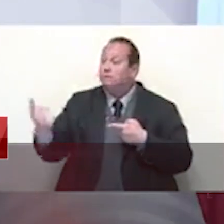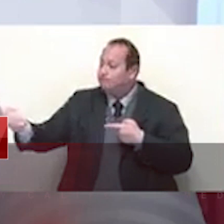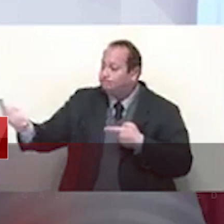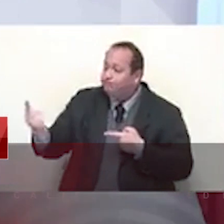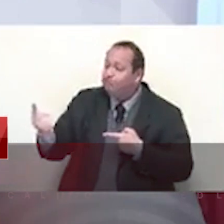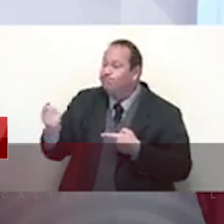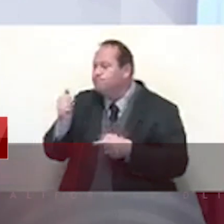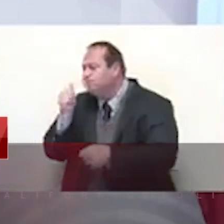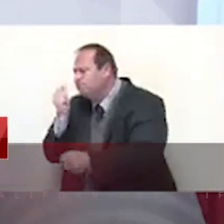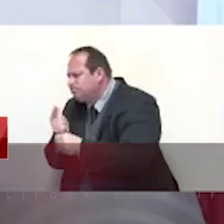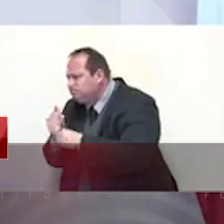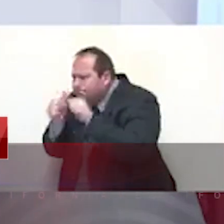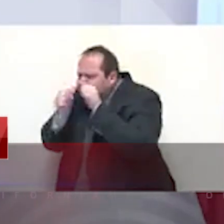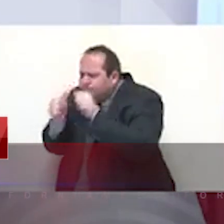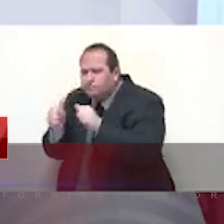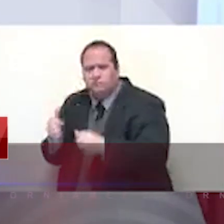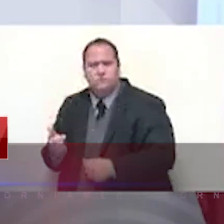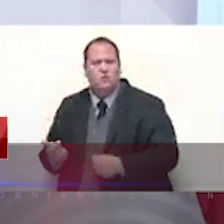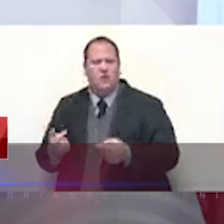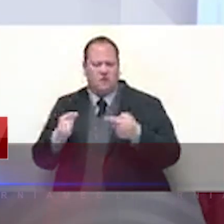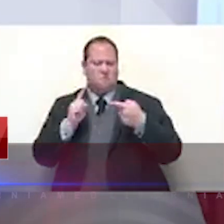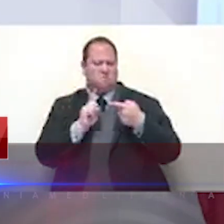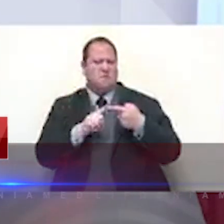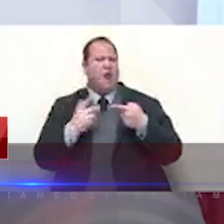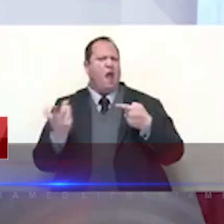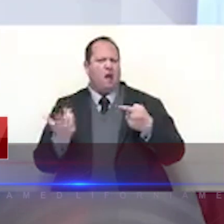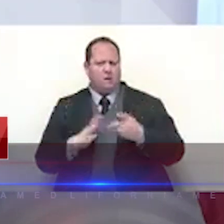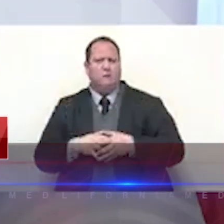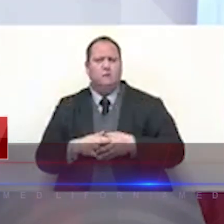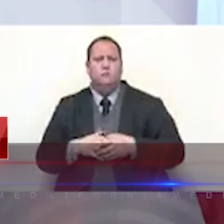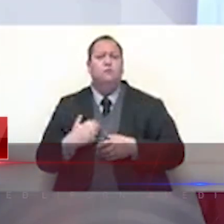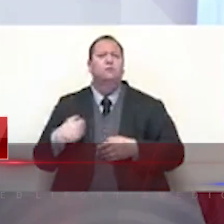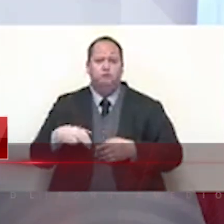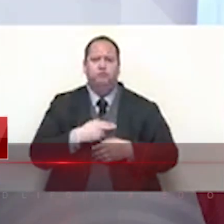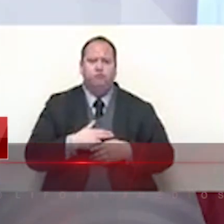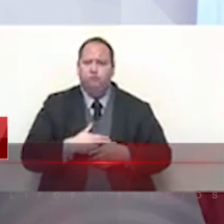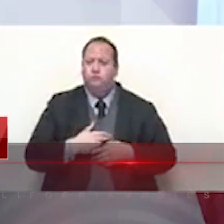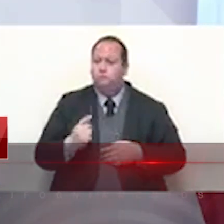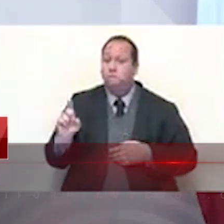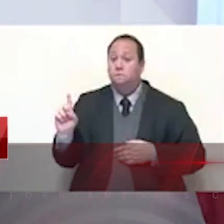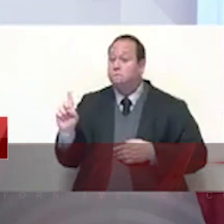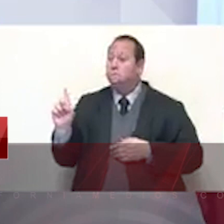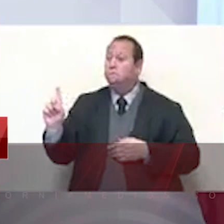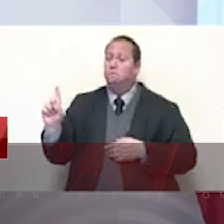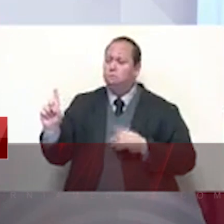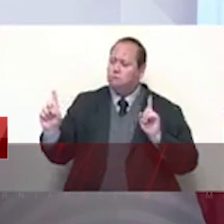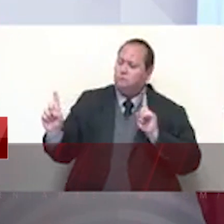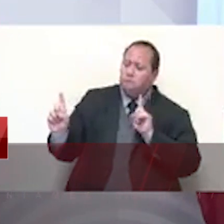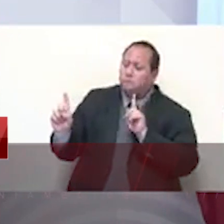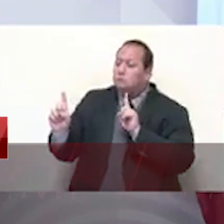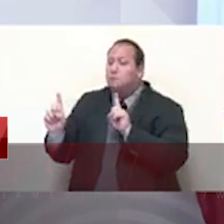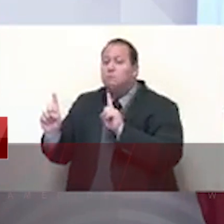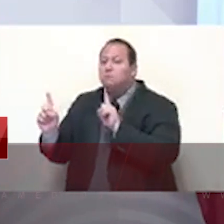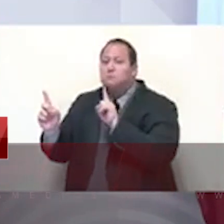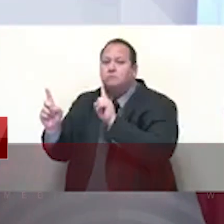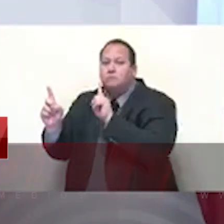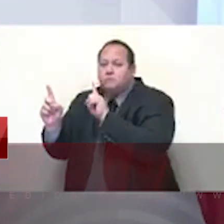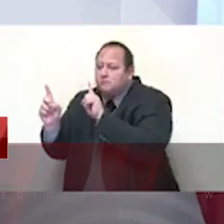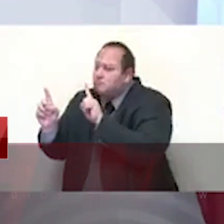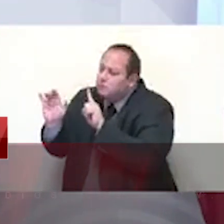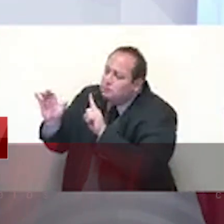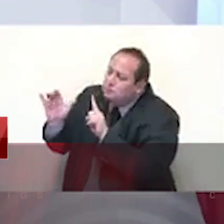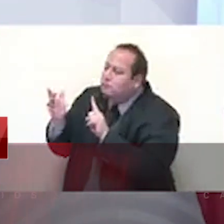intervención. ¿Qué hacemos en esta primera fase? Hacemos un acercamiento con la intención de conocer